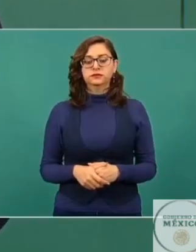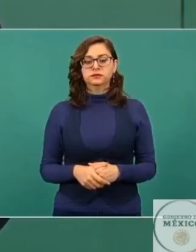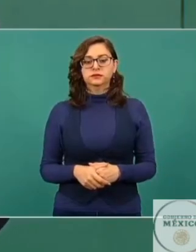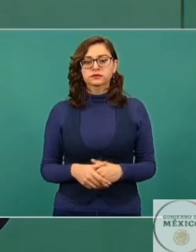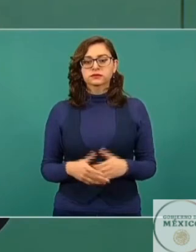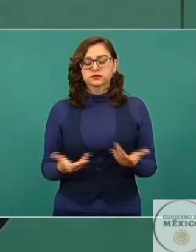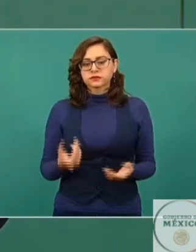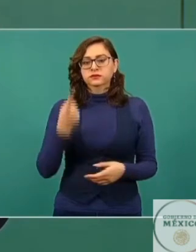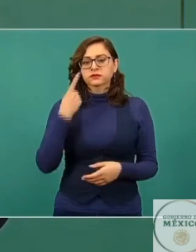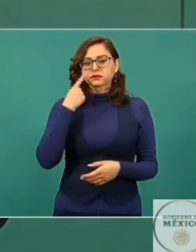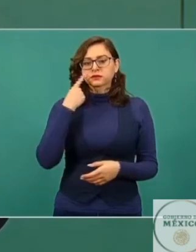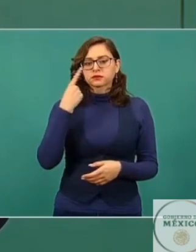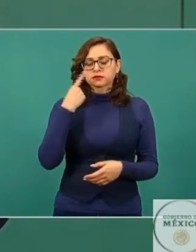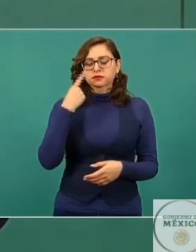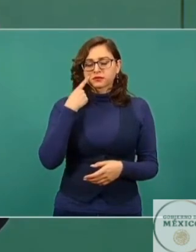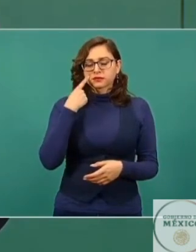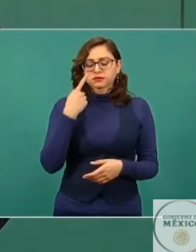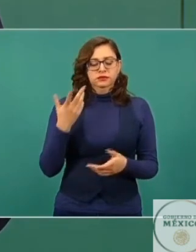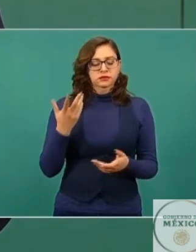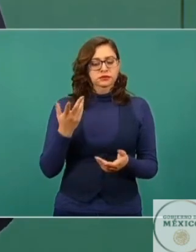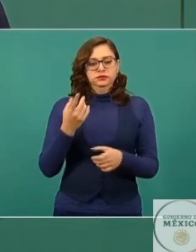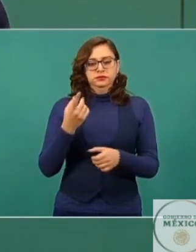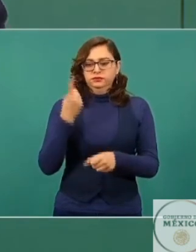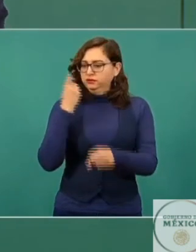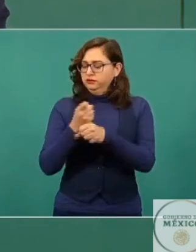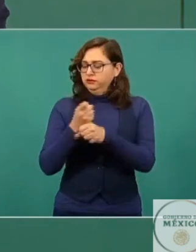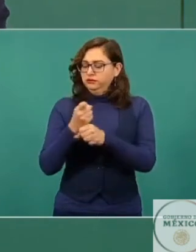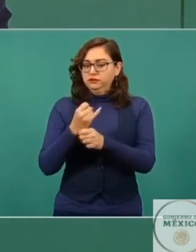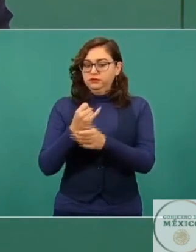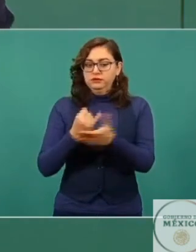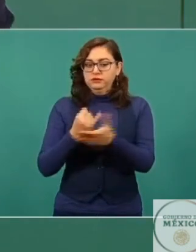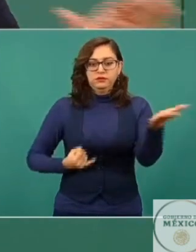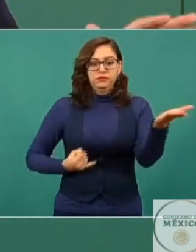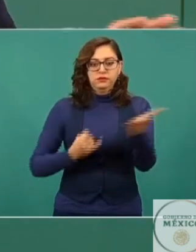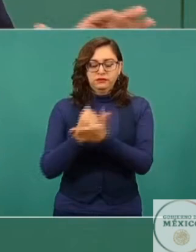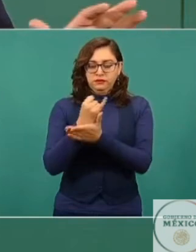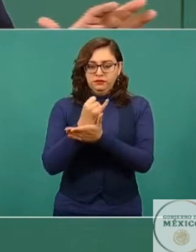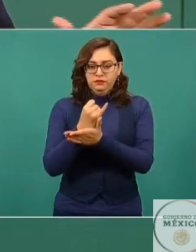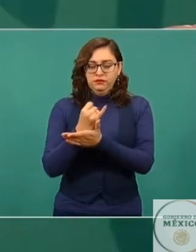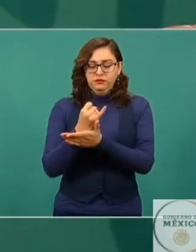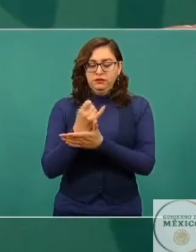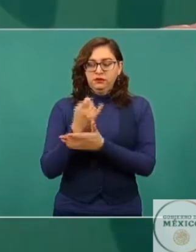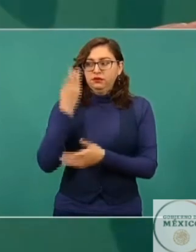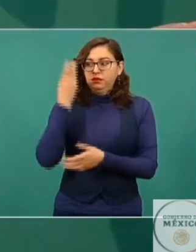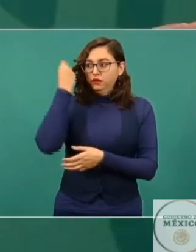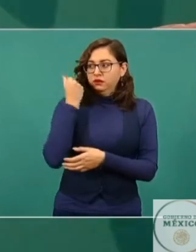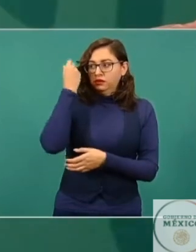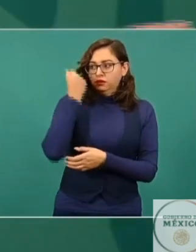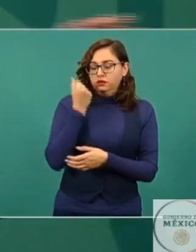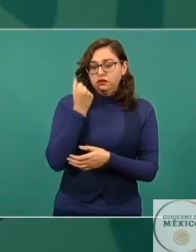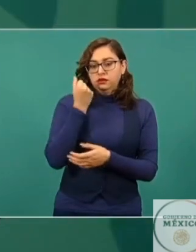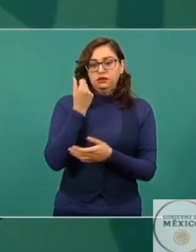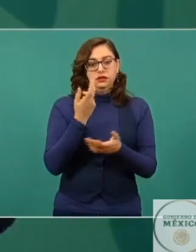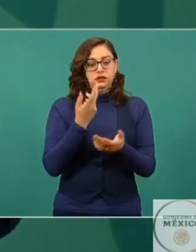Amigos y amigas, me dio gusto estar nuevamente con ustedes. Me despido de esta información, pero antes te pido que te suscribas a este canal, que le des